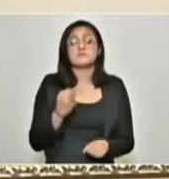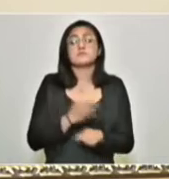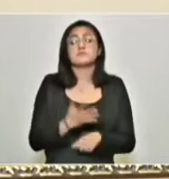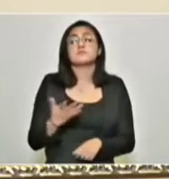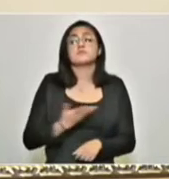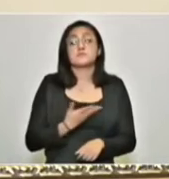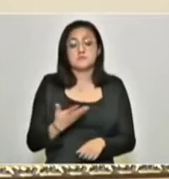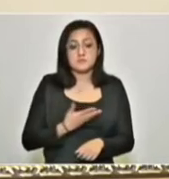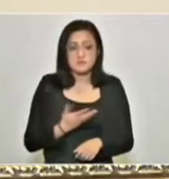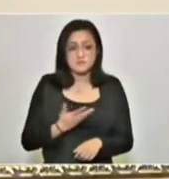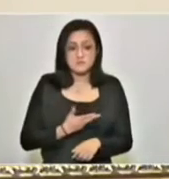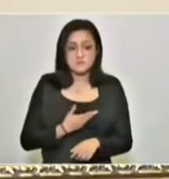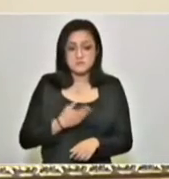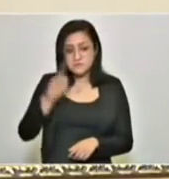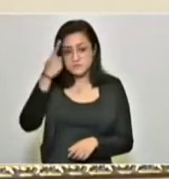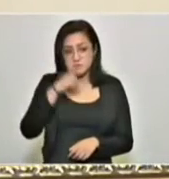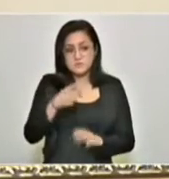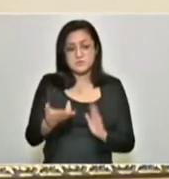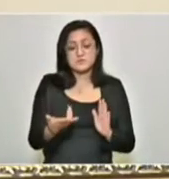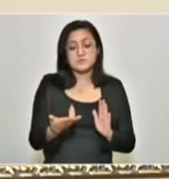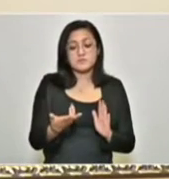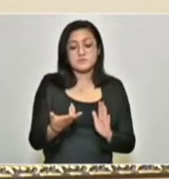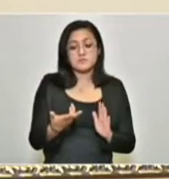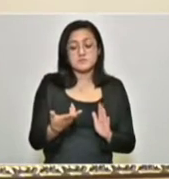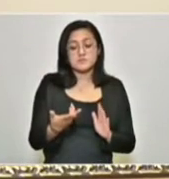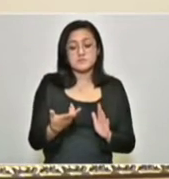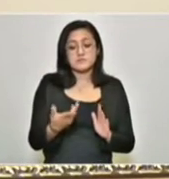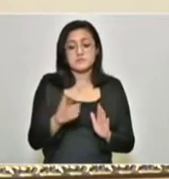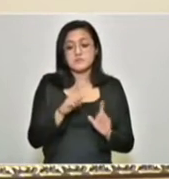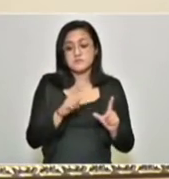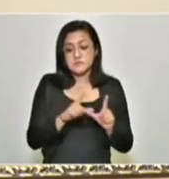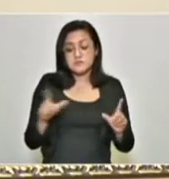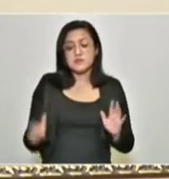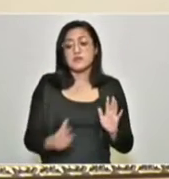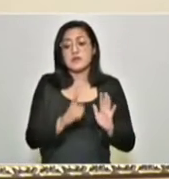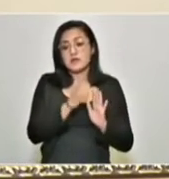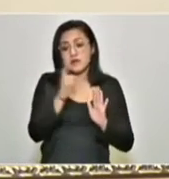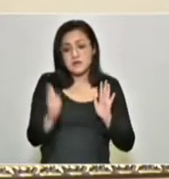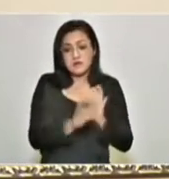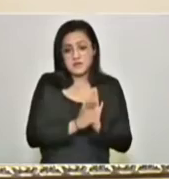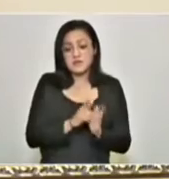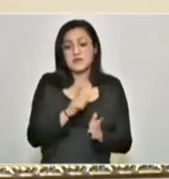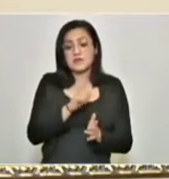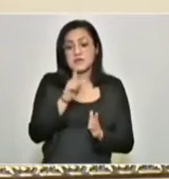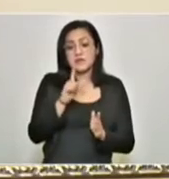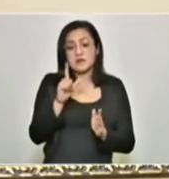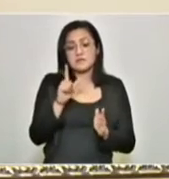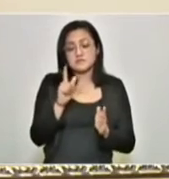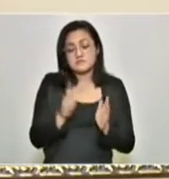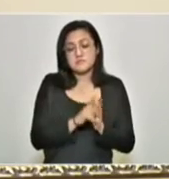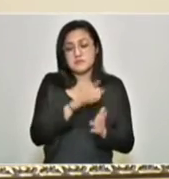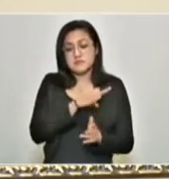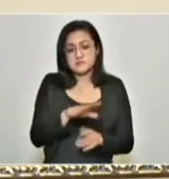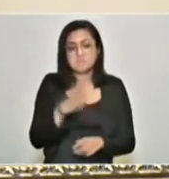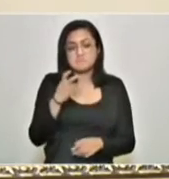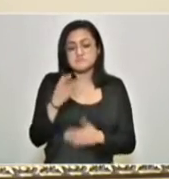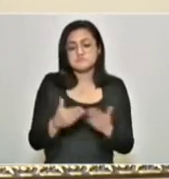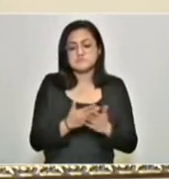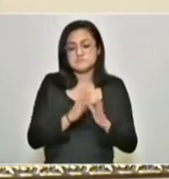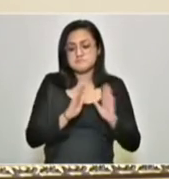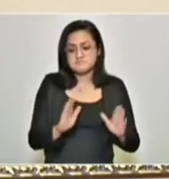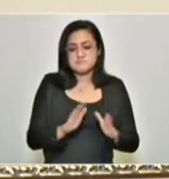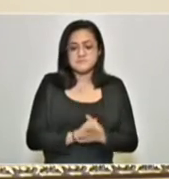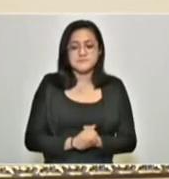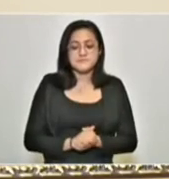acogerse a las reglas, a los lineamientos de la ley general. Pero ya la presentamos. Ya